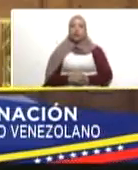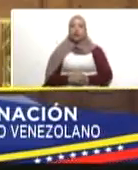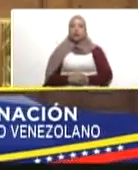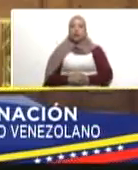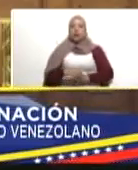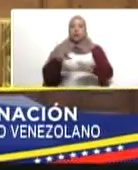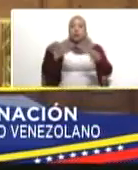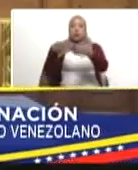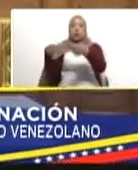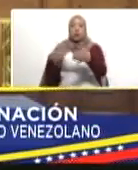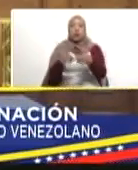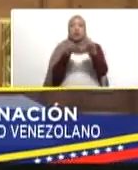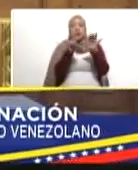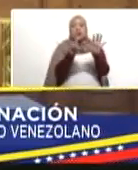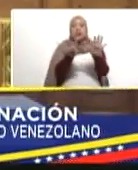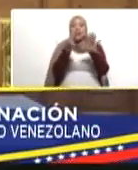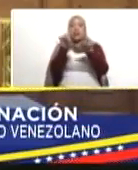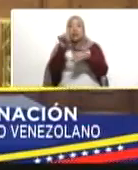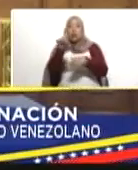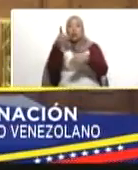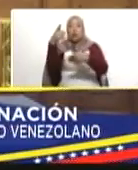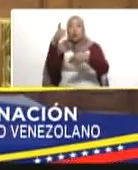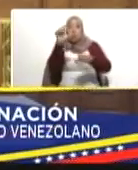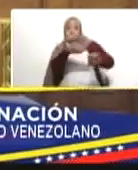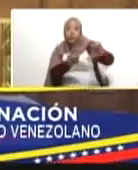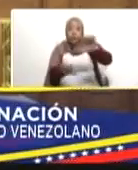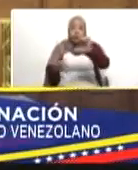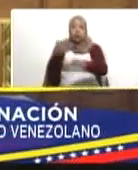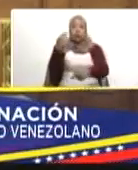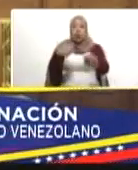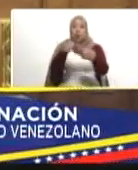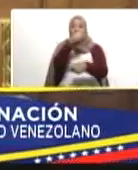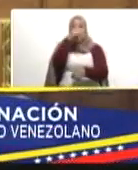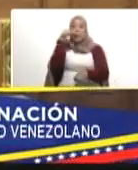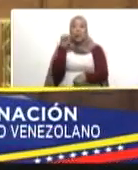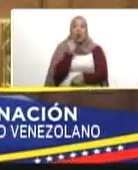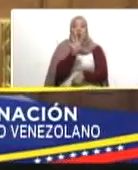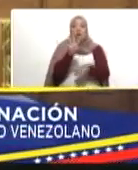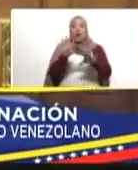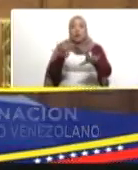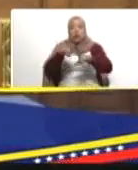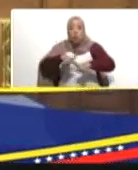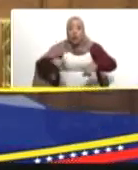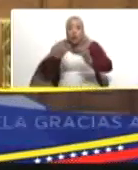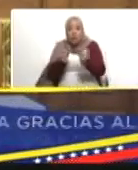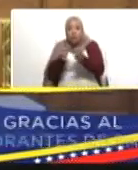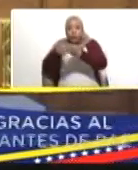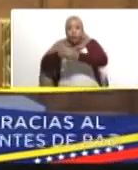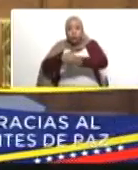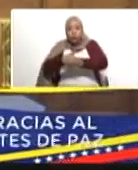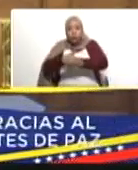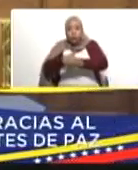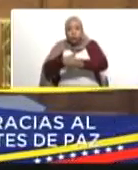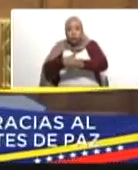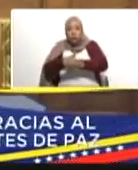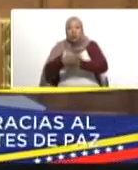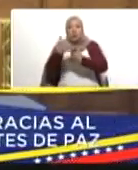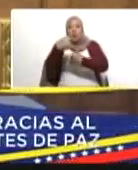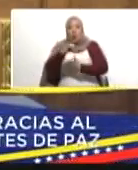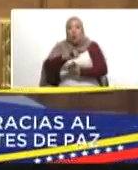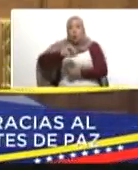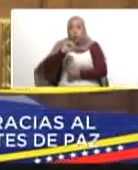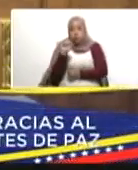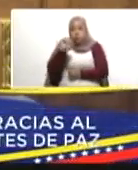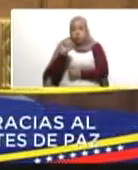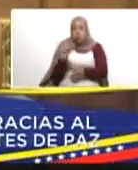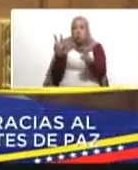destruidos 61 laboratorios 49 pistas clandestinas Fueron neutralizadas por la